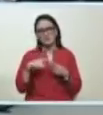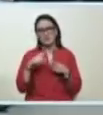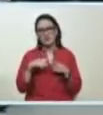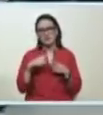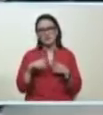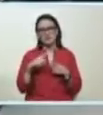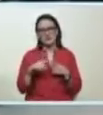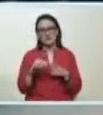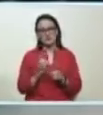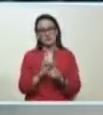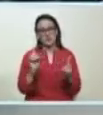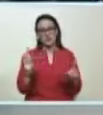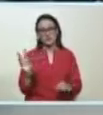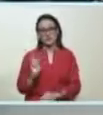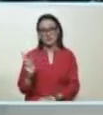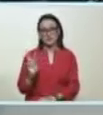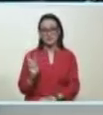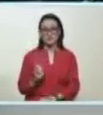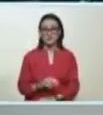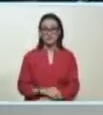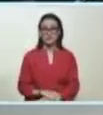la democracia venezolana.